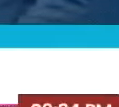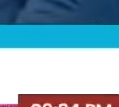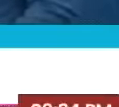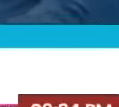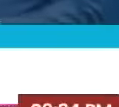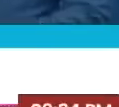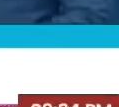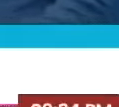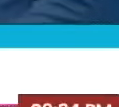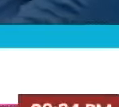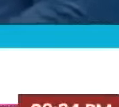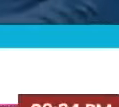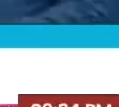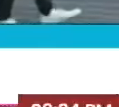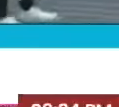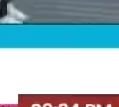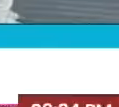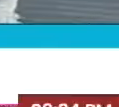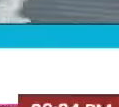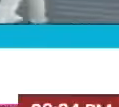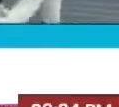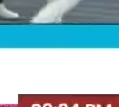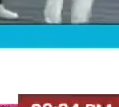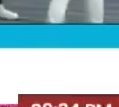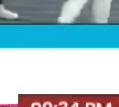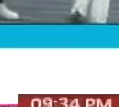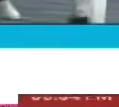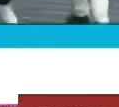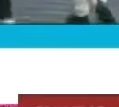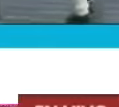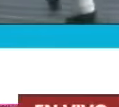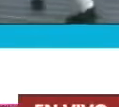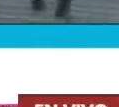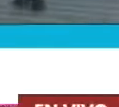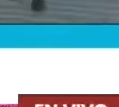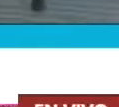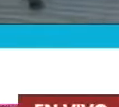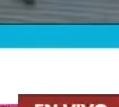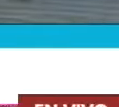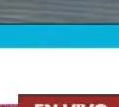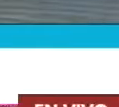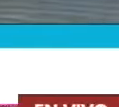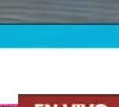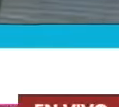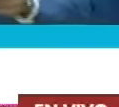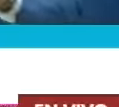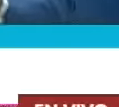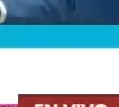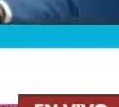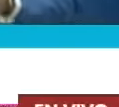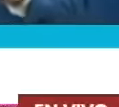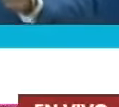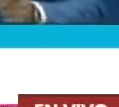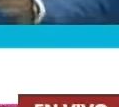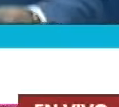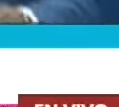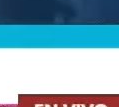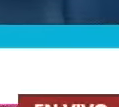cada día alcanzando las 7 transformaciones, buscando soluciones, avanzando con firmeza, revolucionario de los pies a la cabeza, y con su